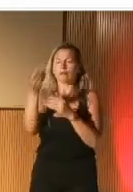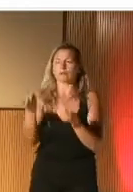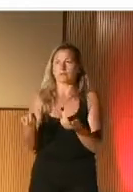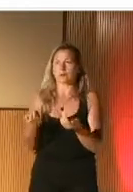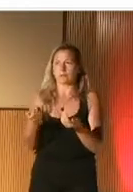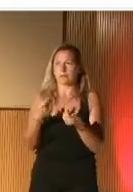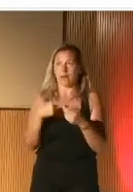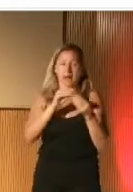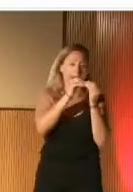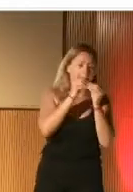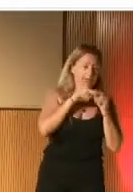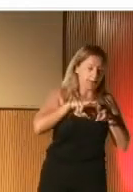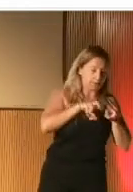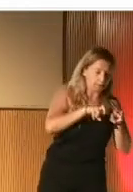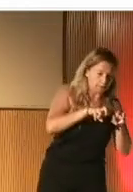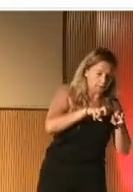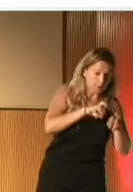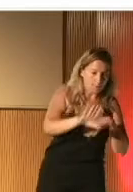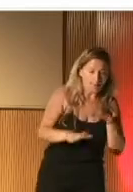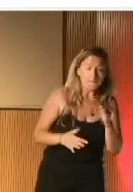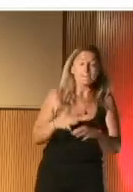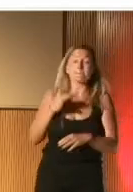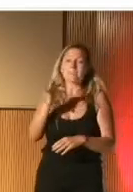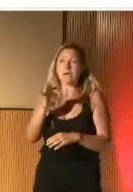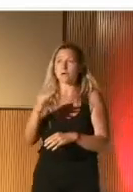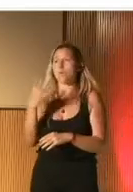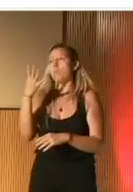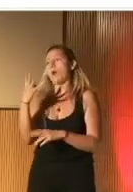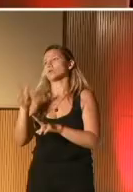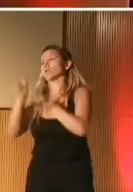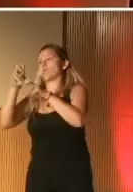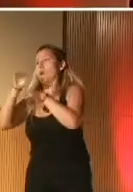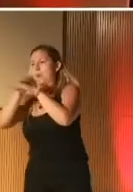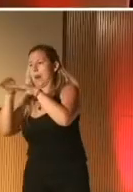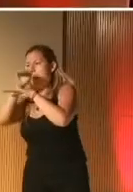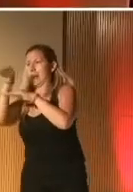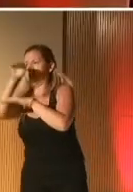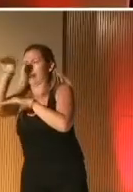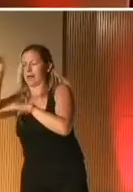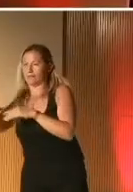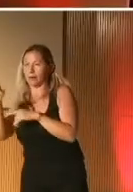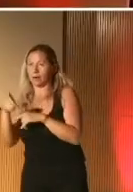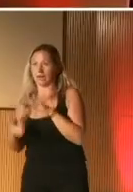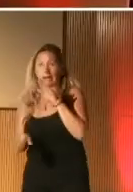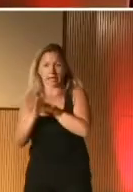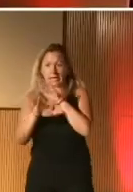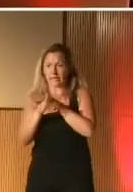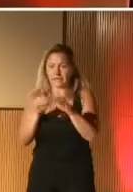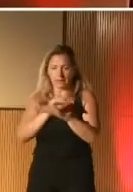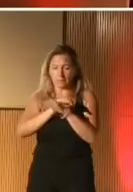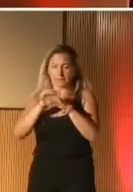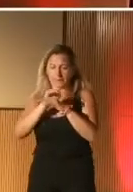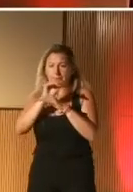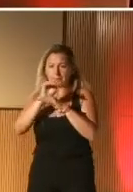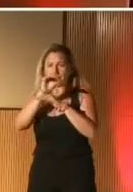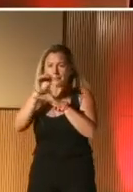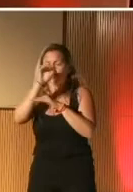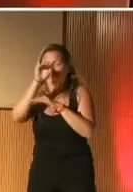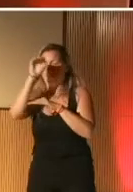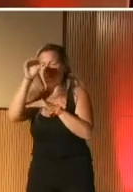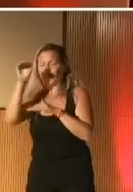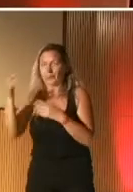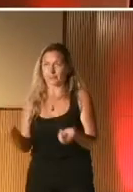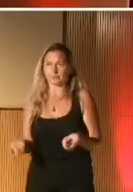principio más nuestras cuatro nuevas capas. Y así sucesivamente. En el enésimo